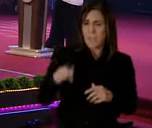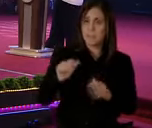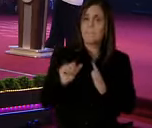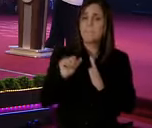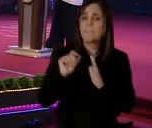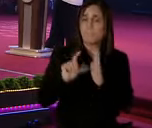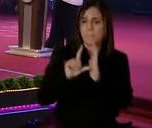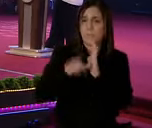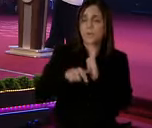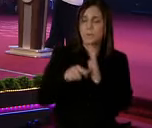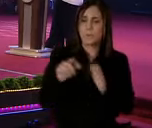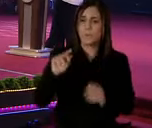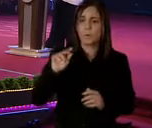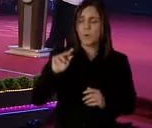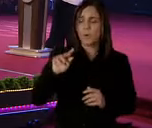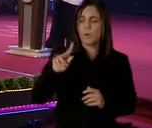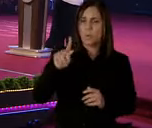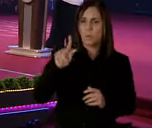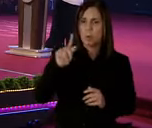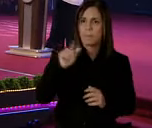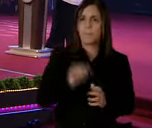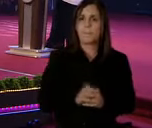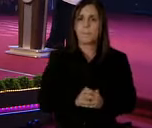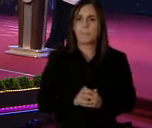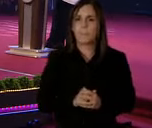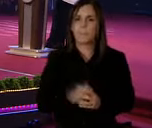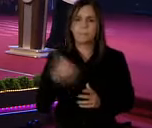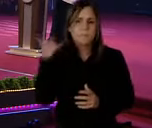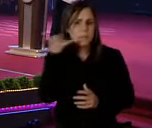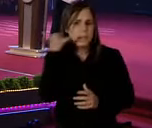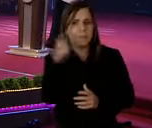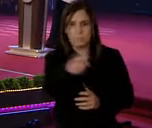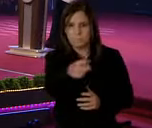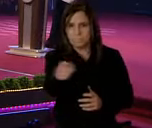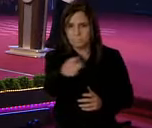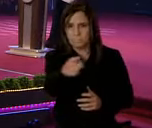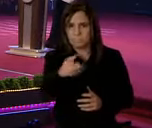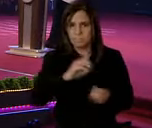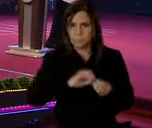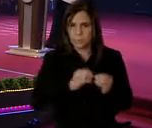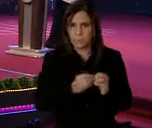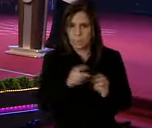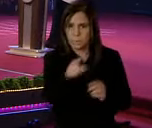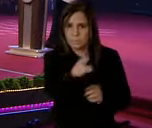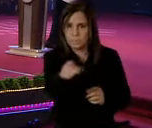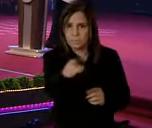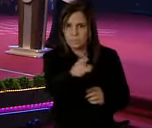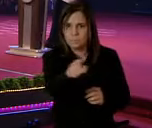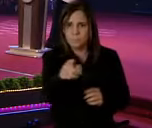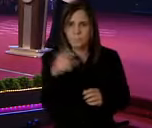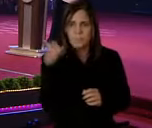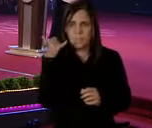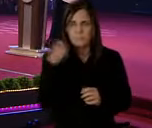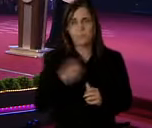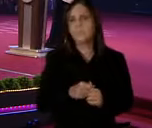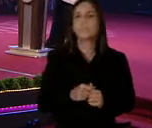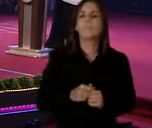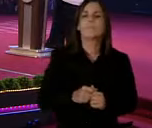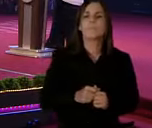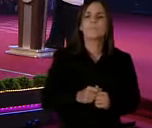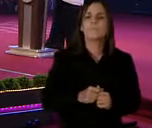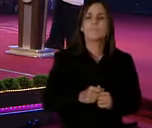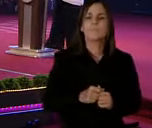elizabeth@alaba.org o al final de la reunión se ve conmigo o nos llama por teléfono. Gustosamente le vamos a atender, le vamos a incluir en la clase, que necesitamos